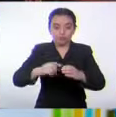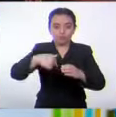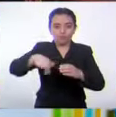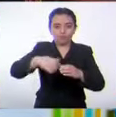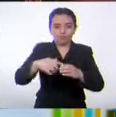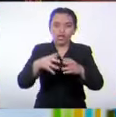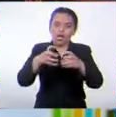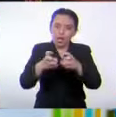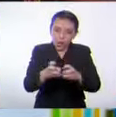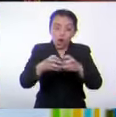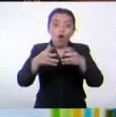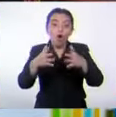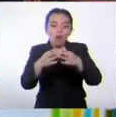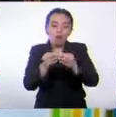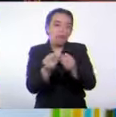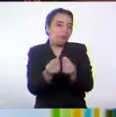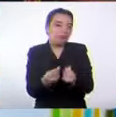disoluciones.